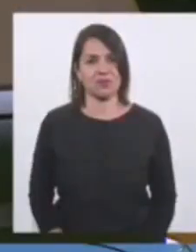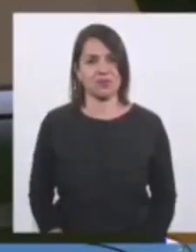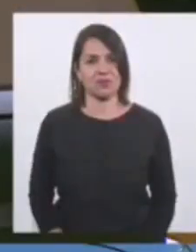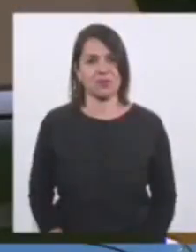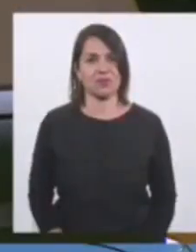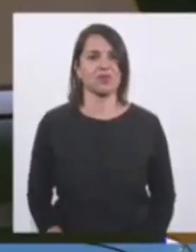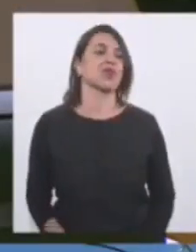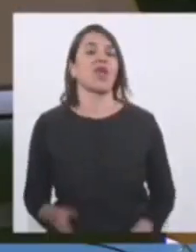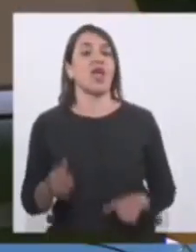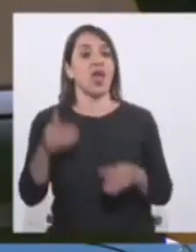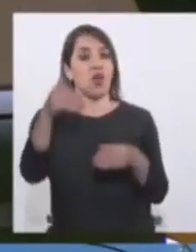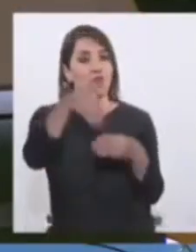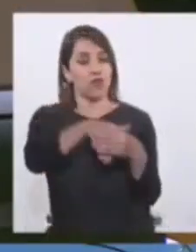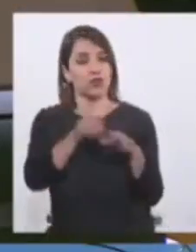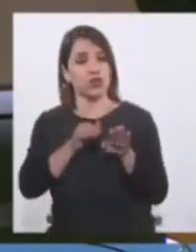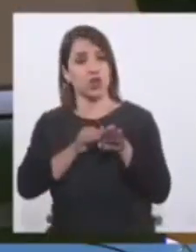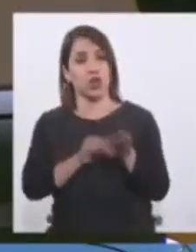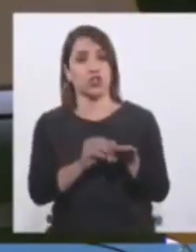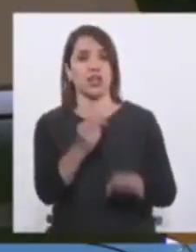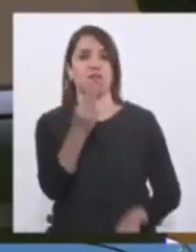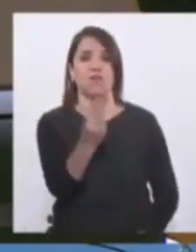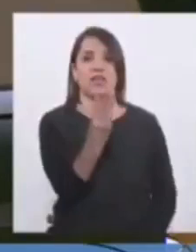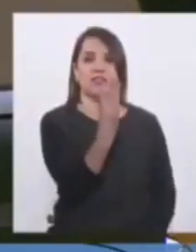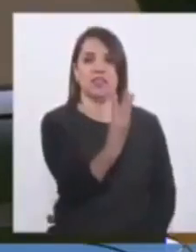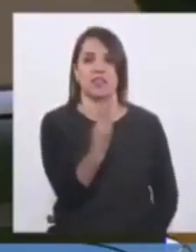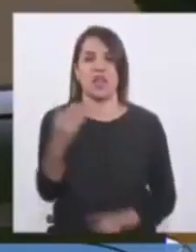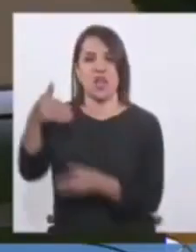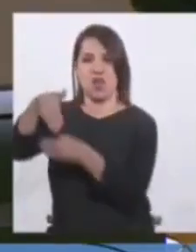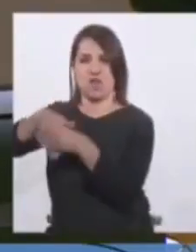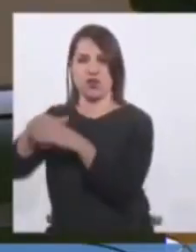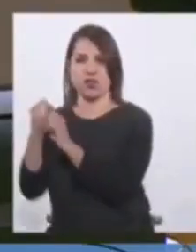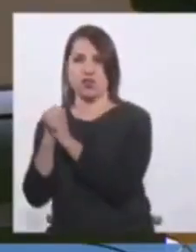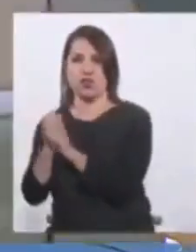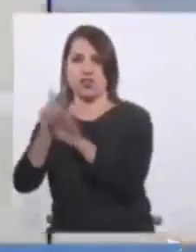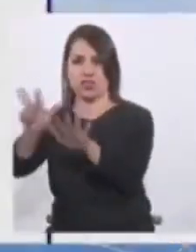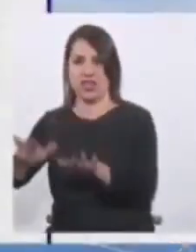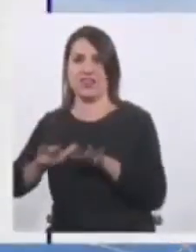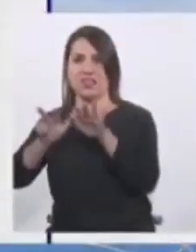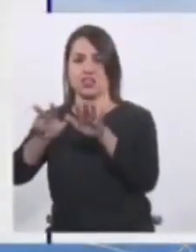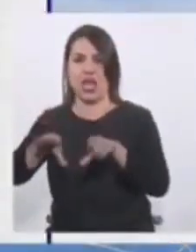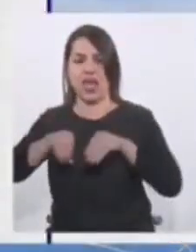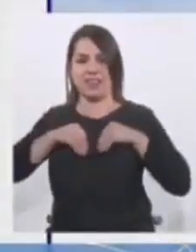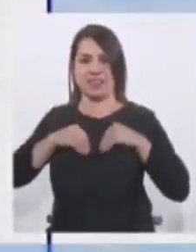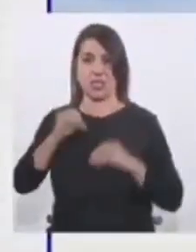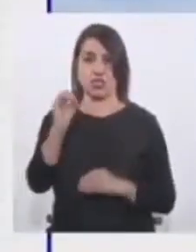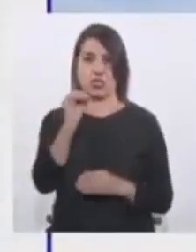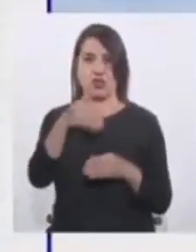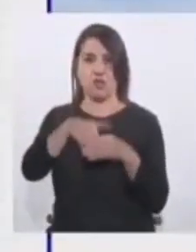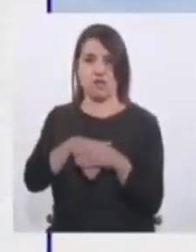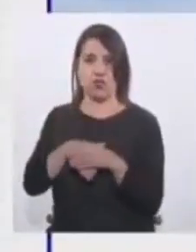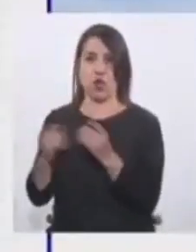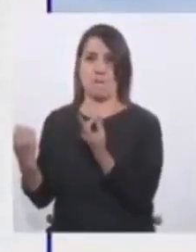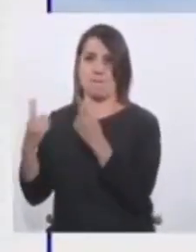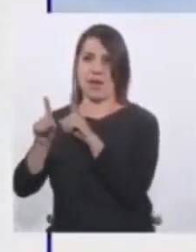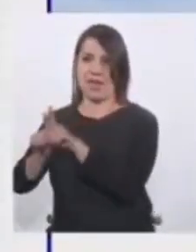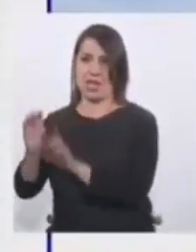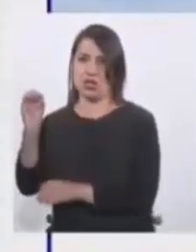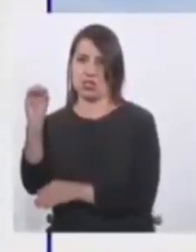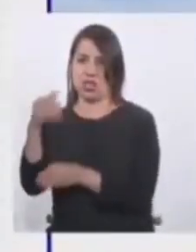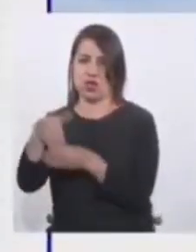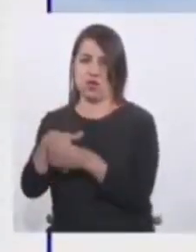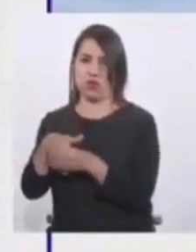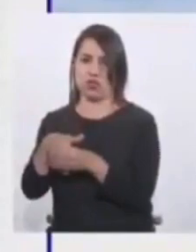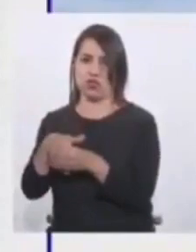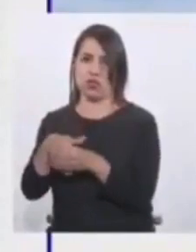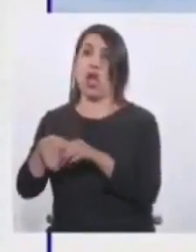Por la afirmativa, 23 votos. Por la negativa, 18. Abstenciones 0. Pareos 0. Aprobado también